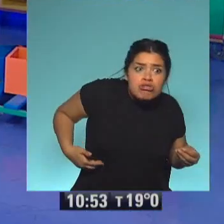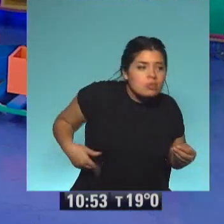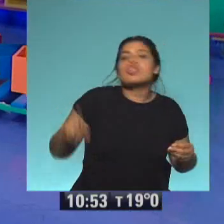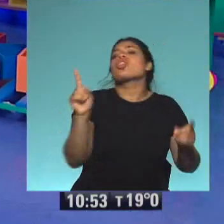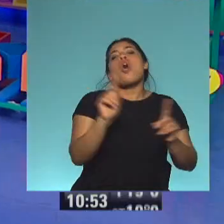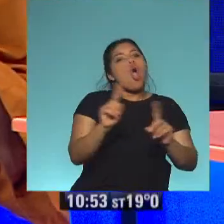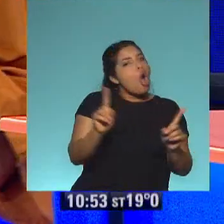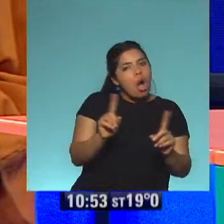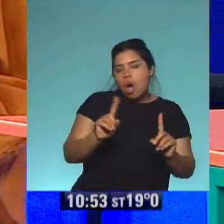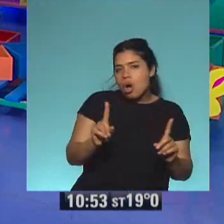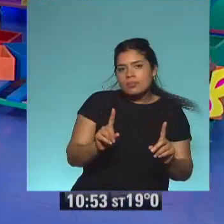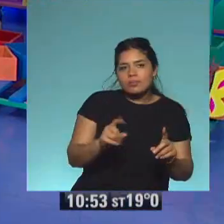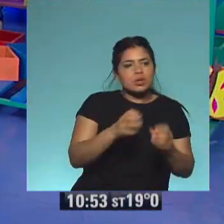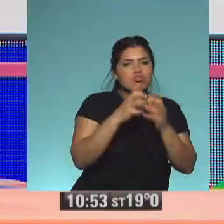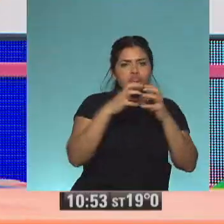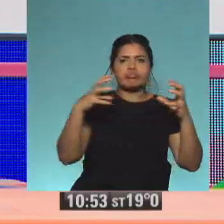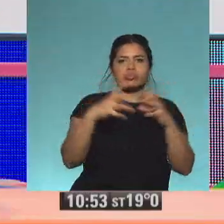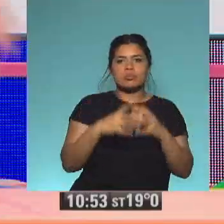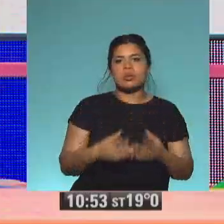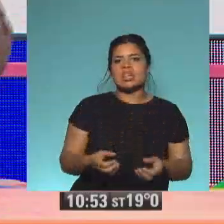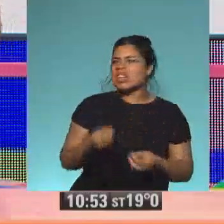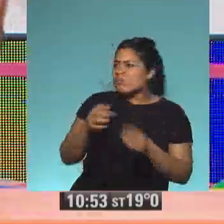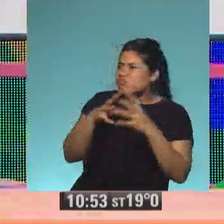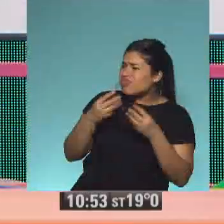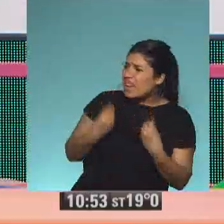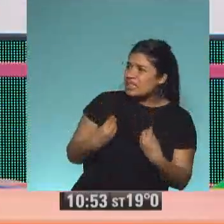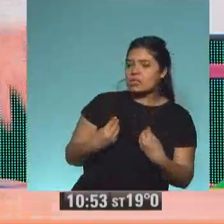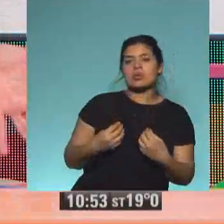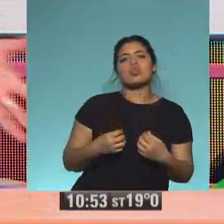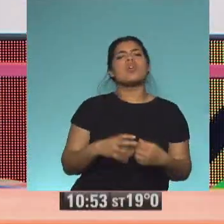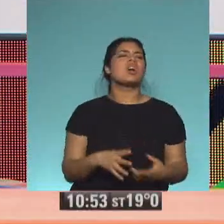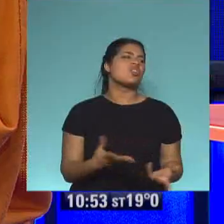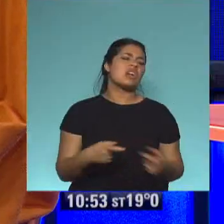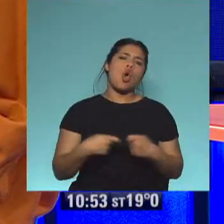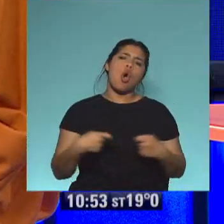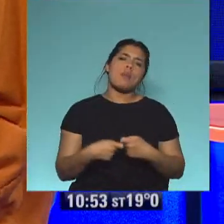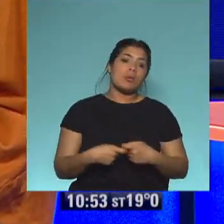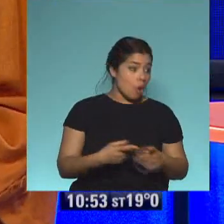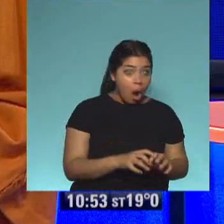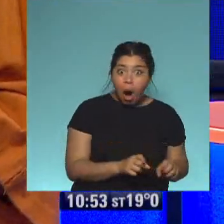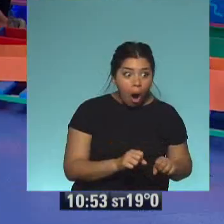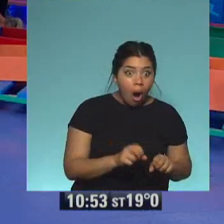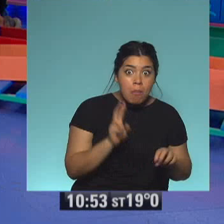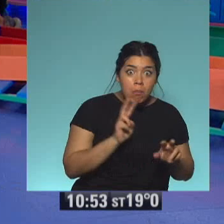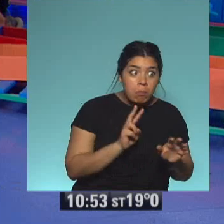globo. ¿Qué es un globo? Bueno, es eso de plástico, de goma. ¡Ah, se tiró un Pepe!